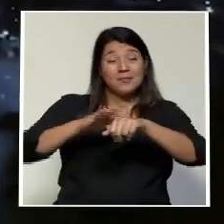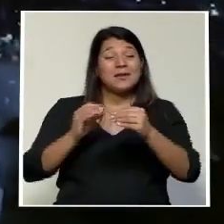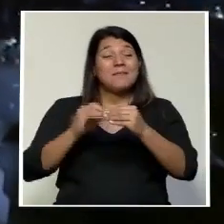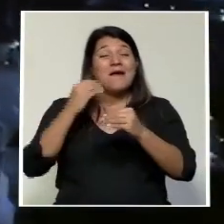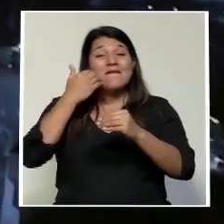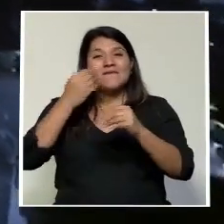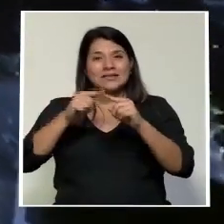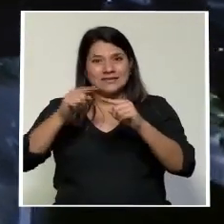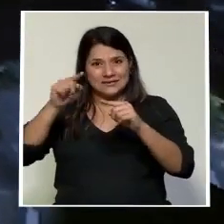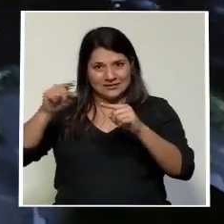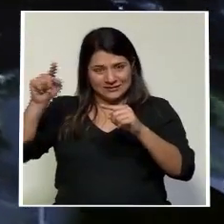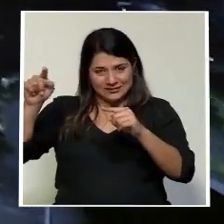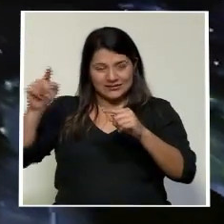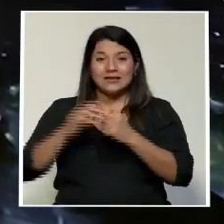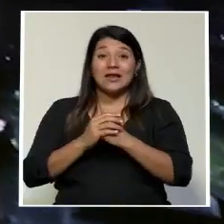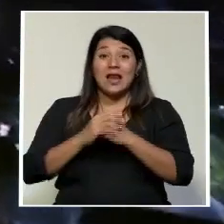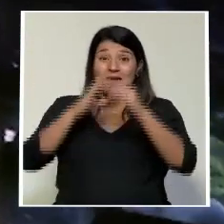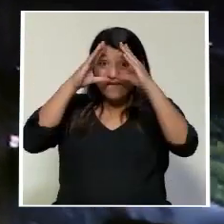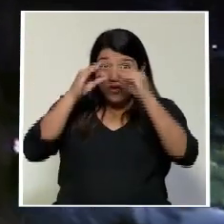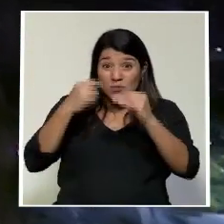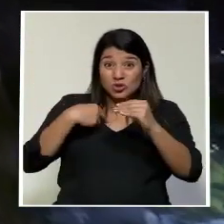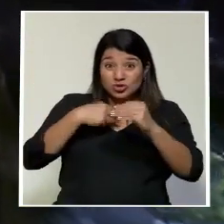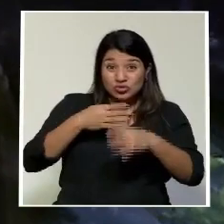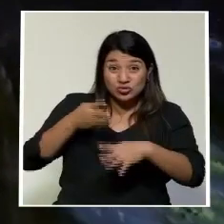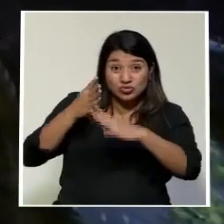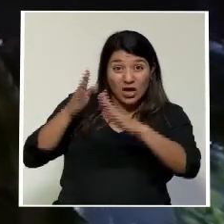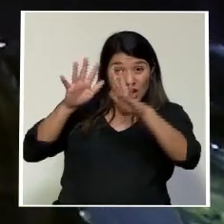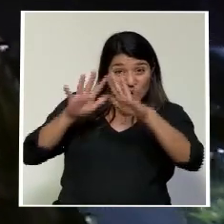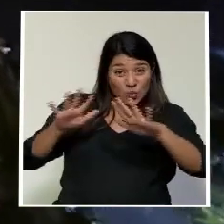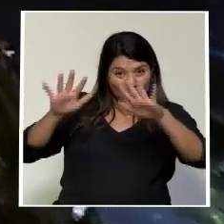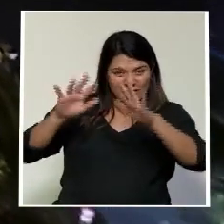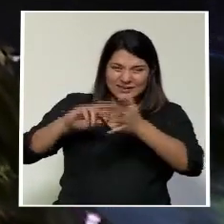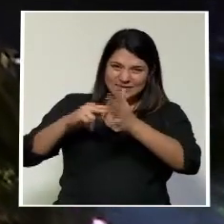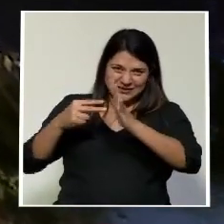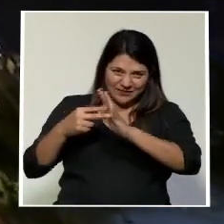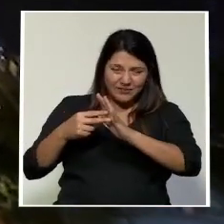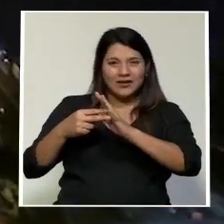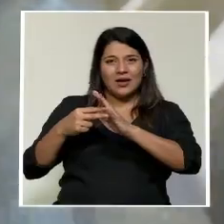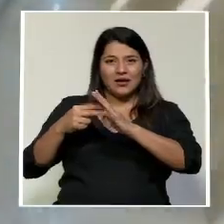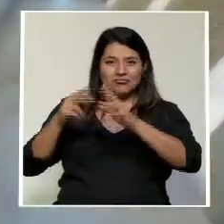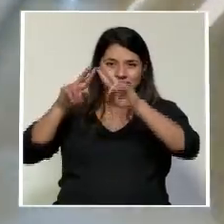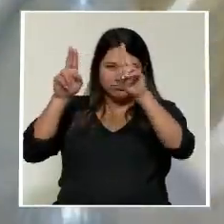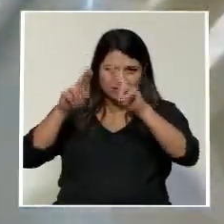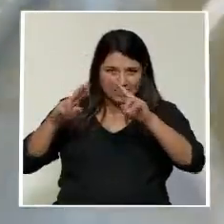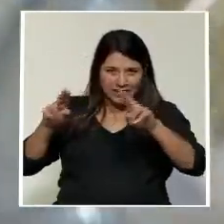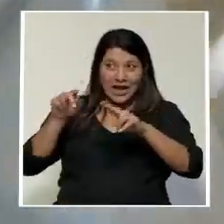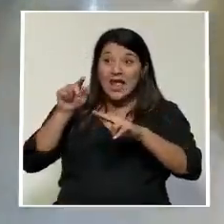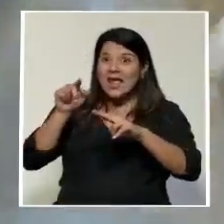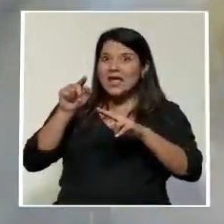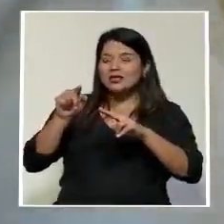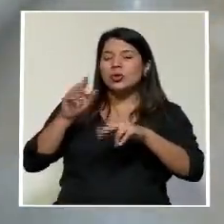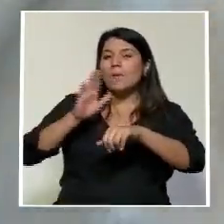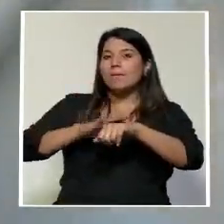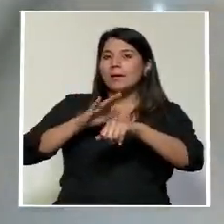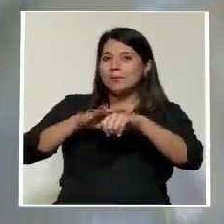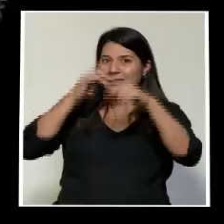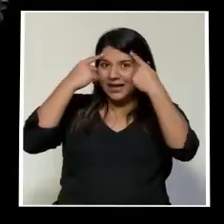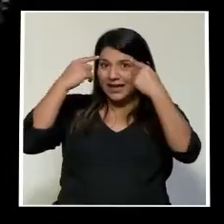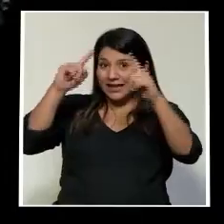soluciones cloud o en la nube no son solo una moda, son la clave para el éxito según los expertos